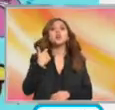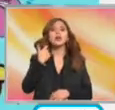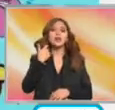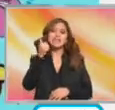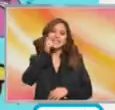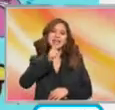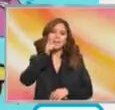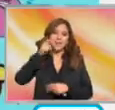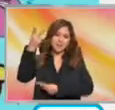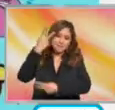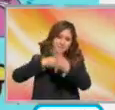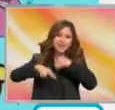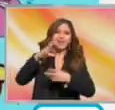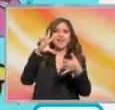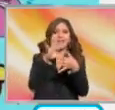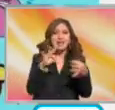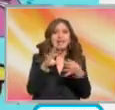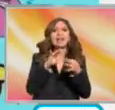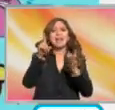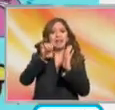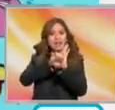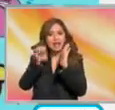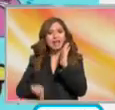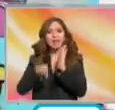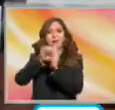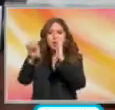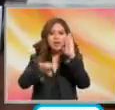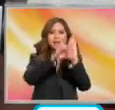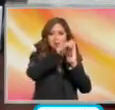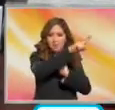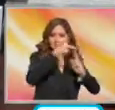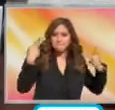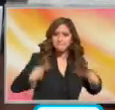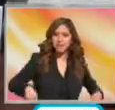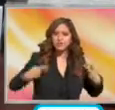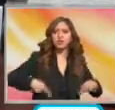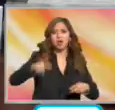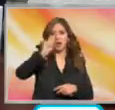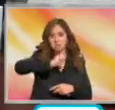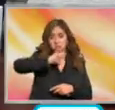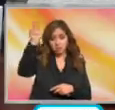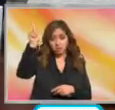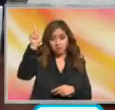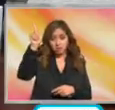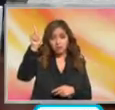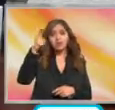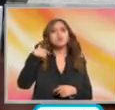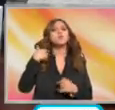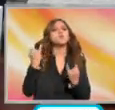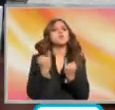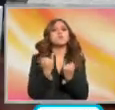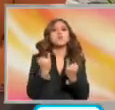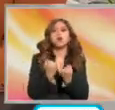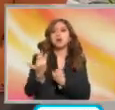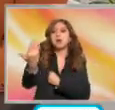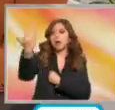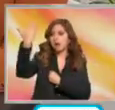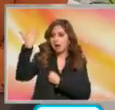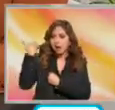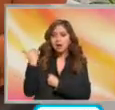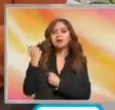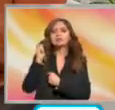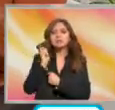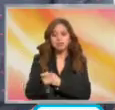estos éxitos, de estos ejemplos, porque ahí yo he vivido como ella fue poco